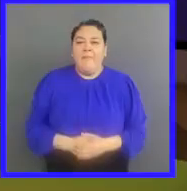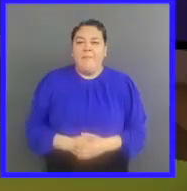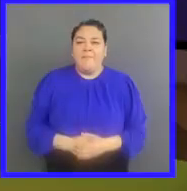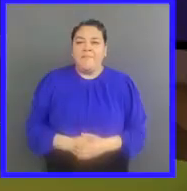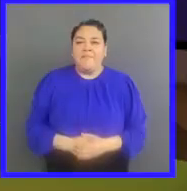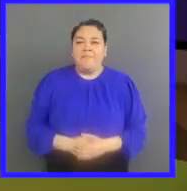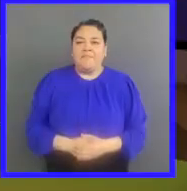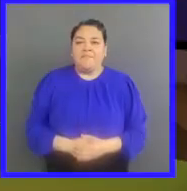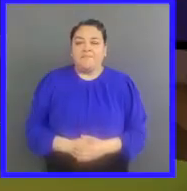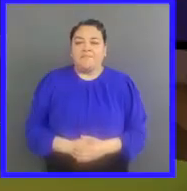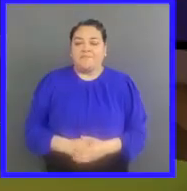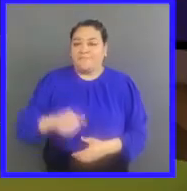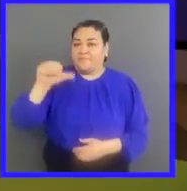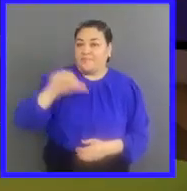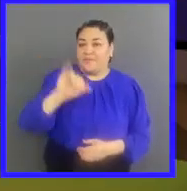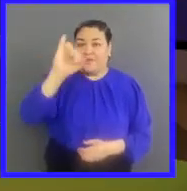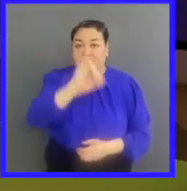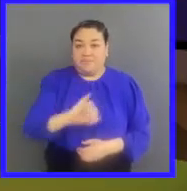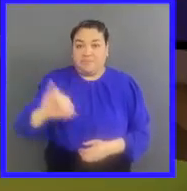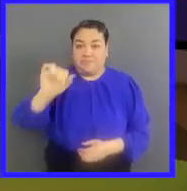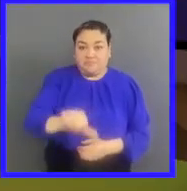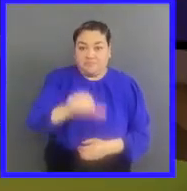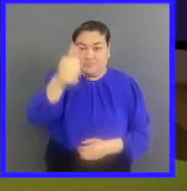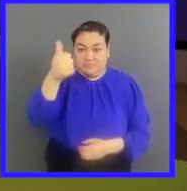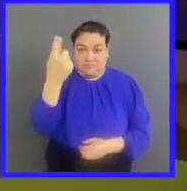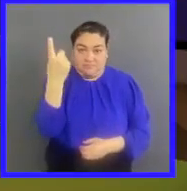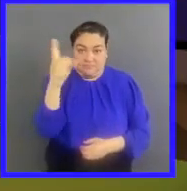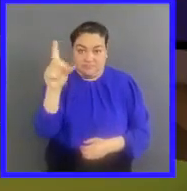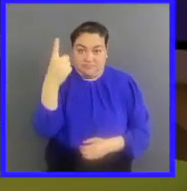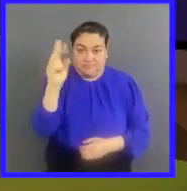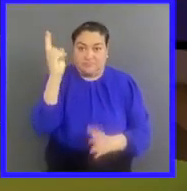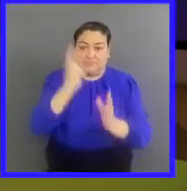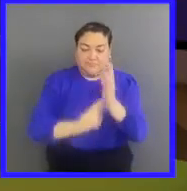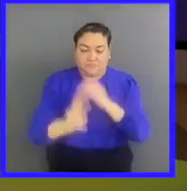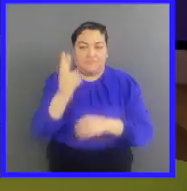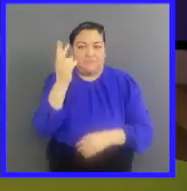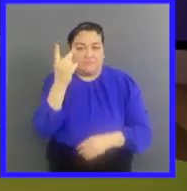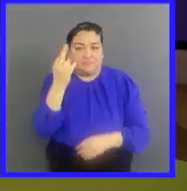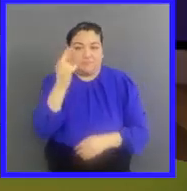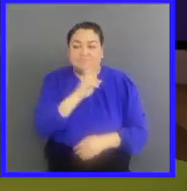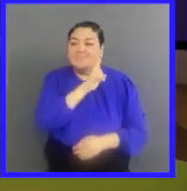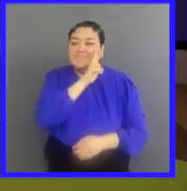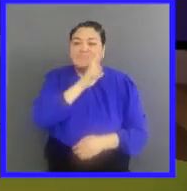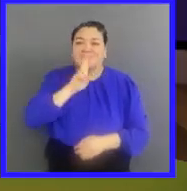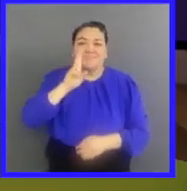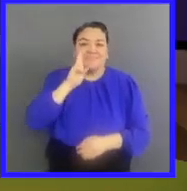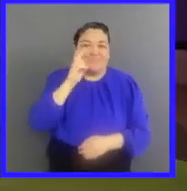Hoy es jueves 11 de diciembre de 2025 y estas son las noticias.